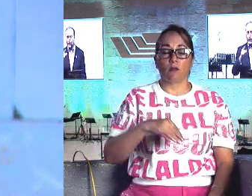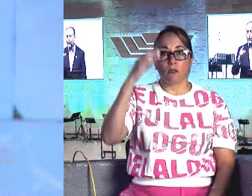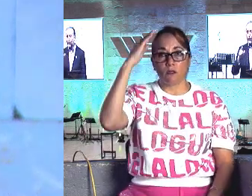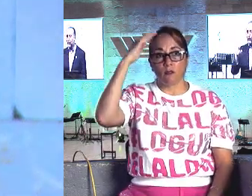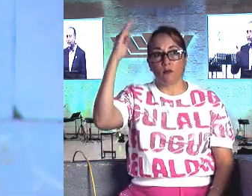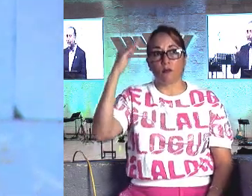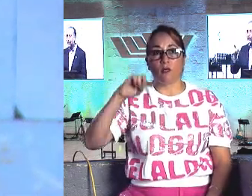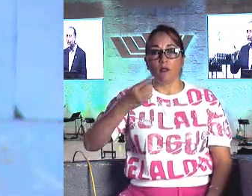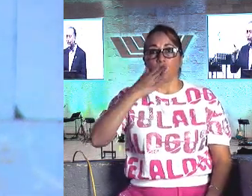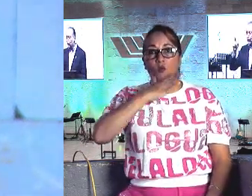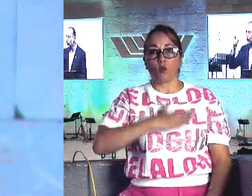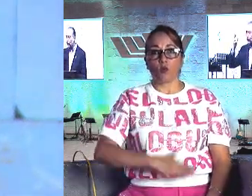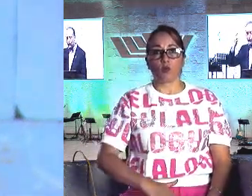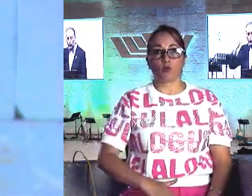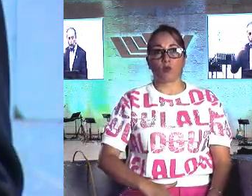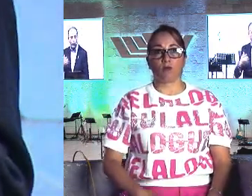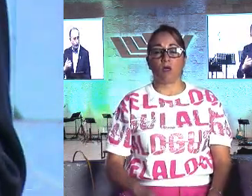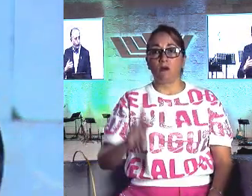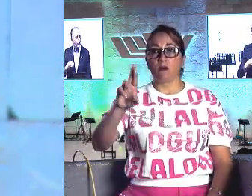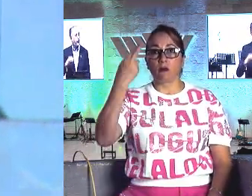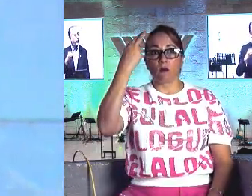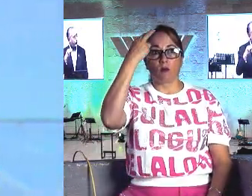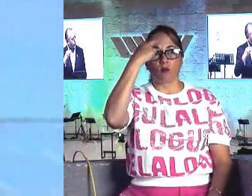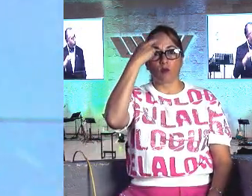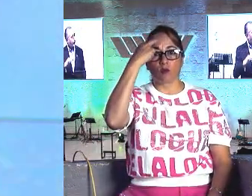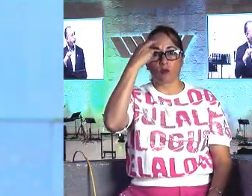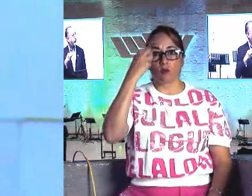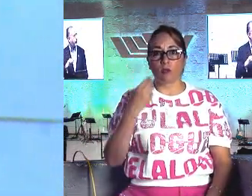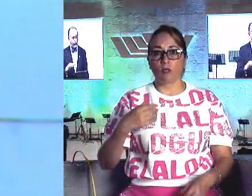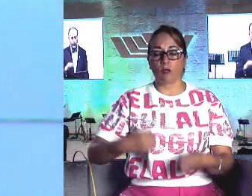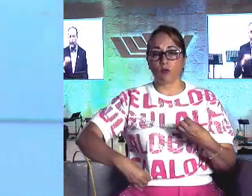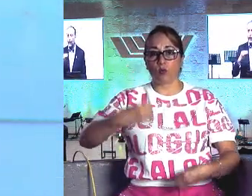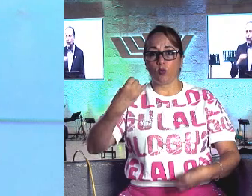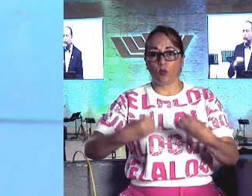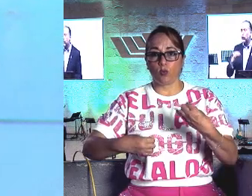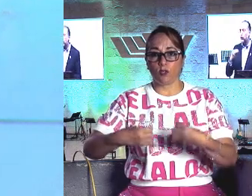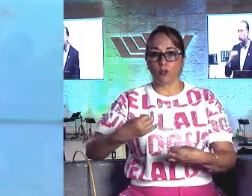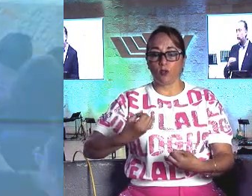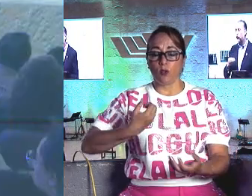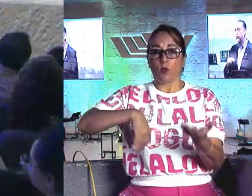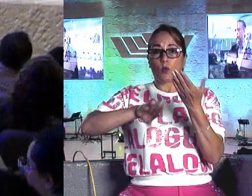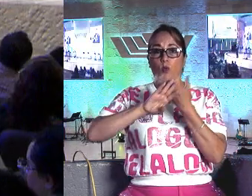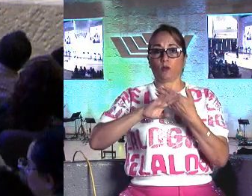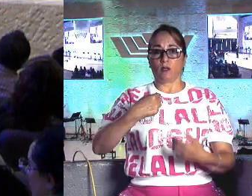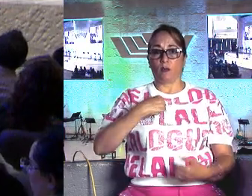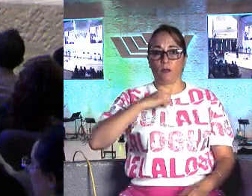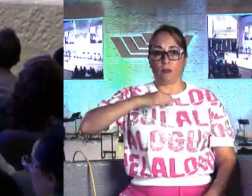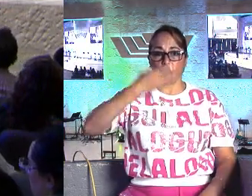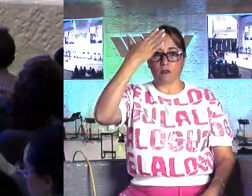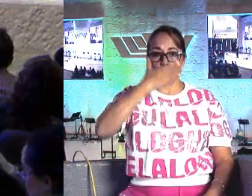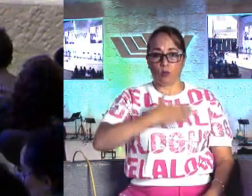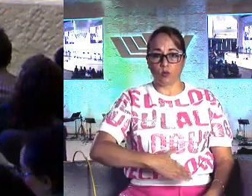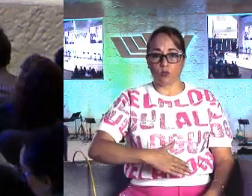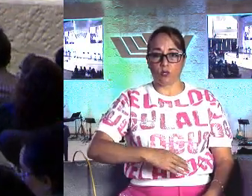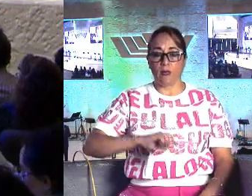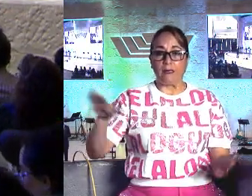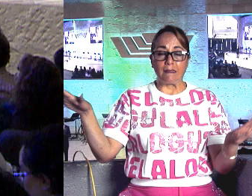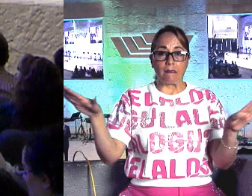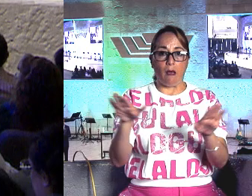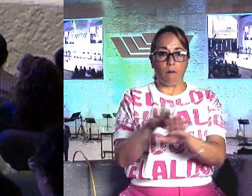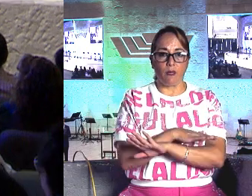¿te atreverías a decirle, Señor, reconozco que tu juicio contra mí es justo? Es cambiar la